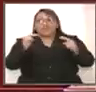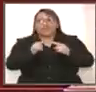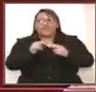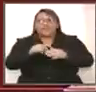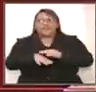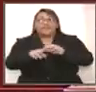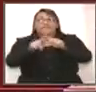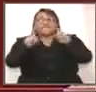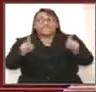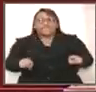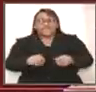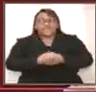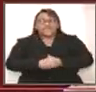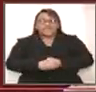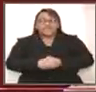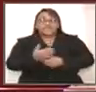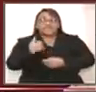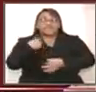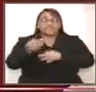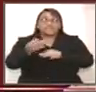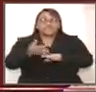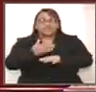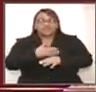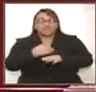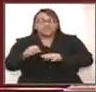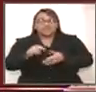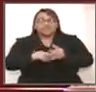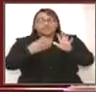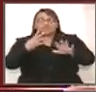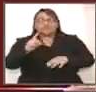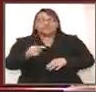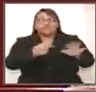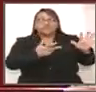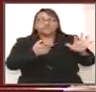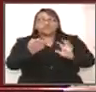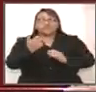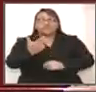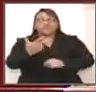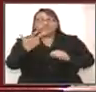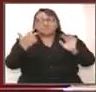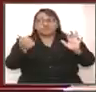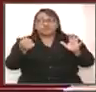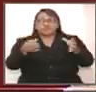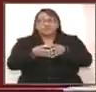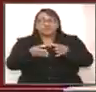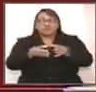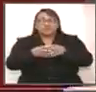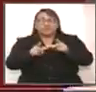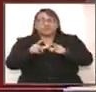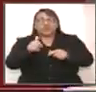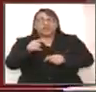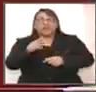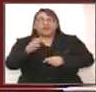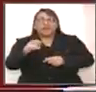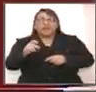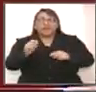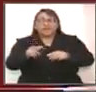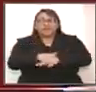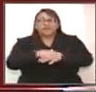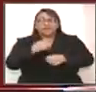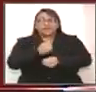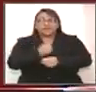en el cuadro que tienen expuesto, se generaron 9.836 unidades de albergue. Esta